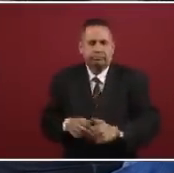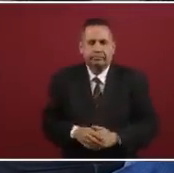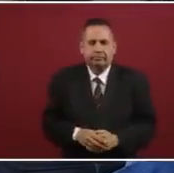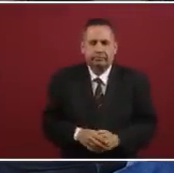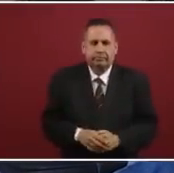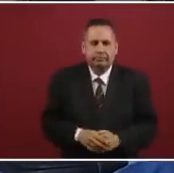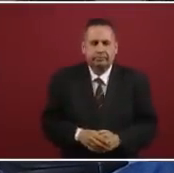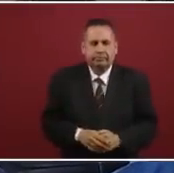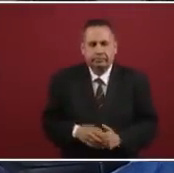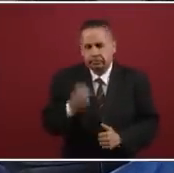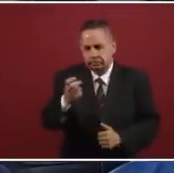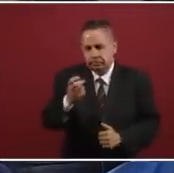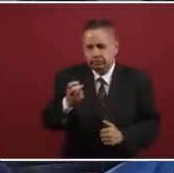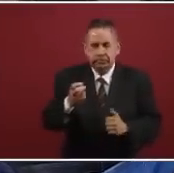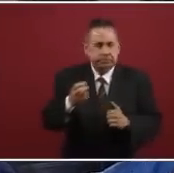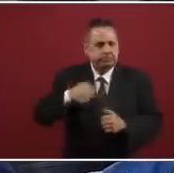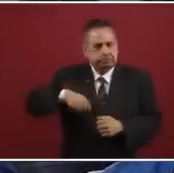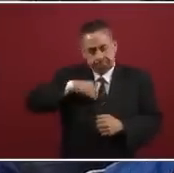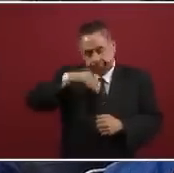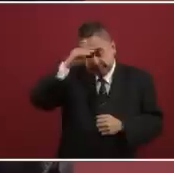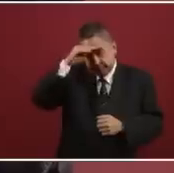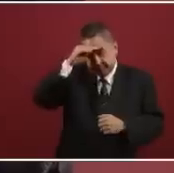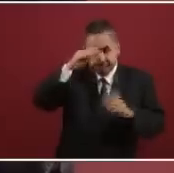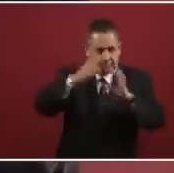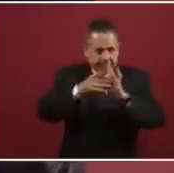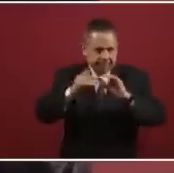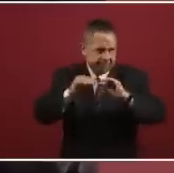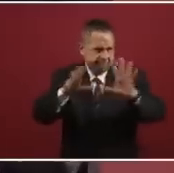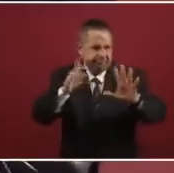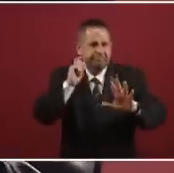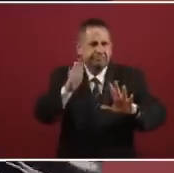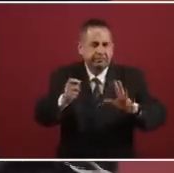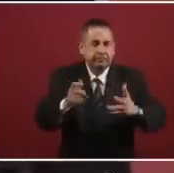Entonces, estamos procurando que